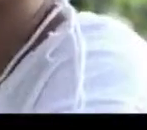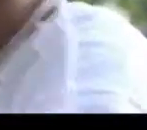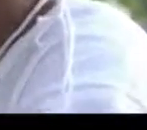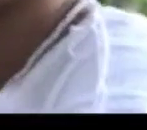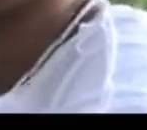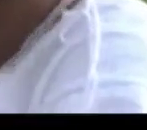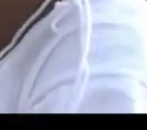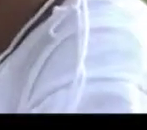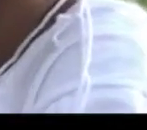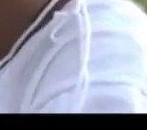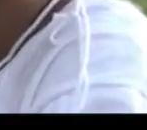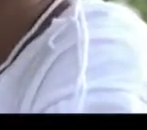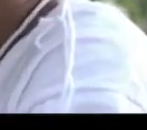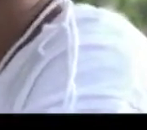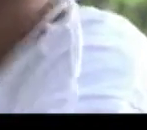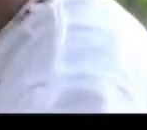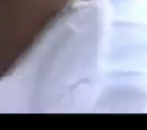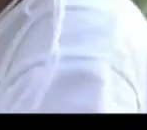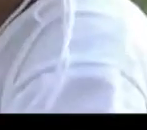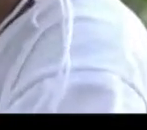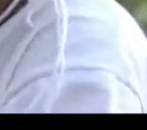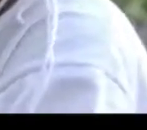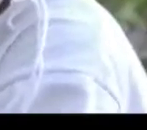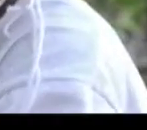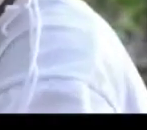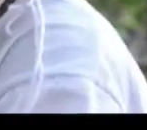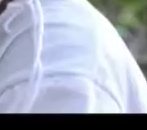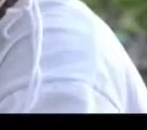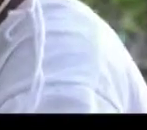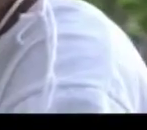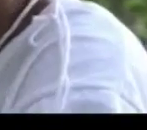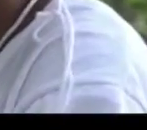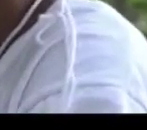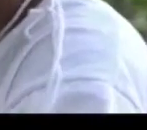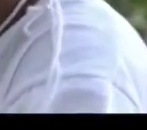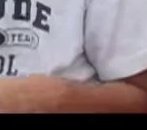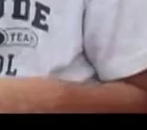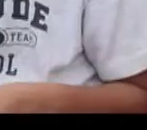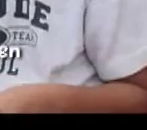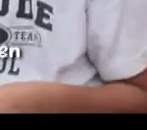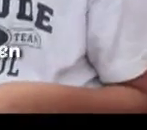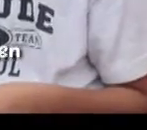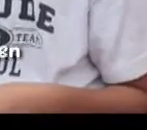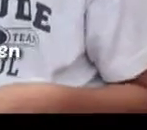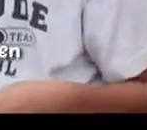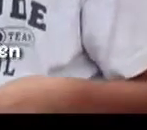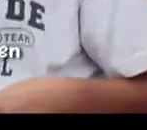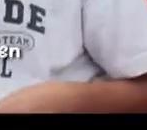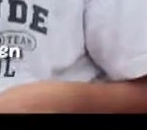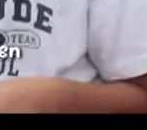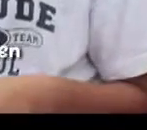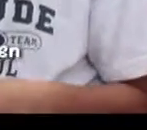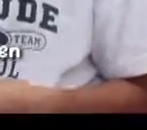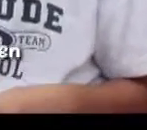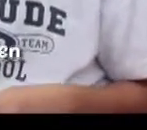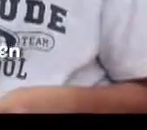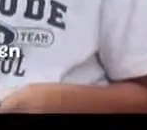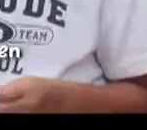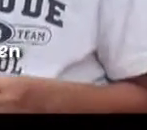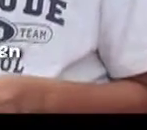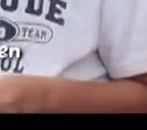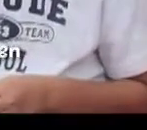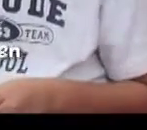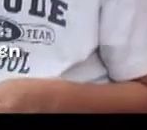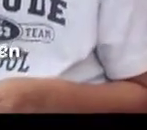Que sigan adelante y que no renuncien a la vida. También, si ellos quieren,